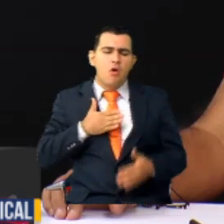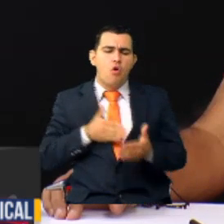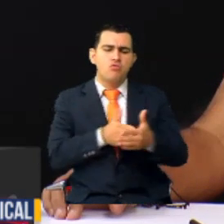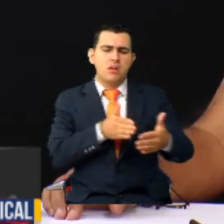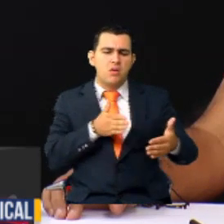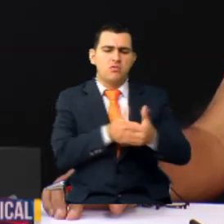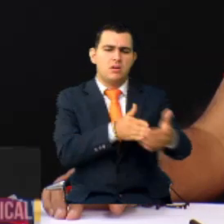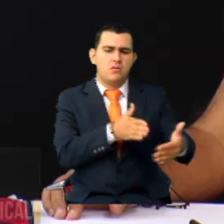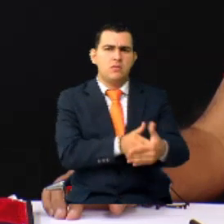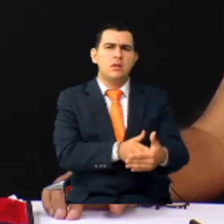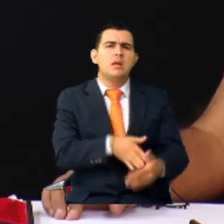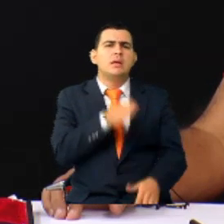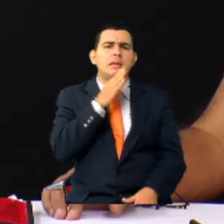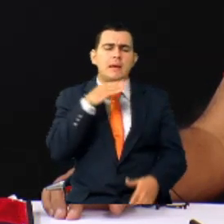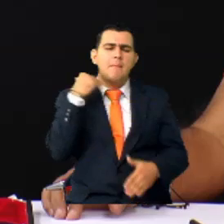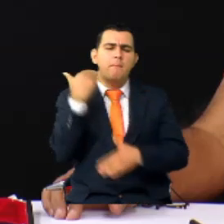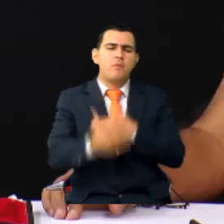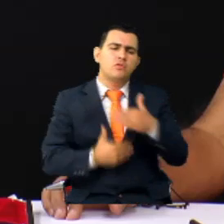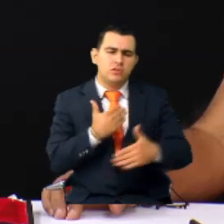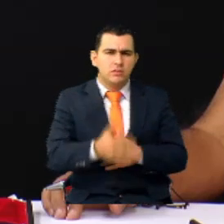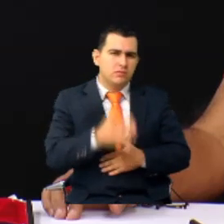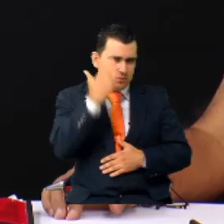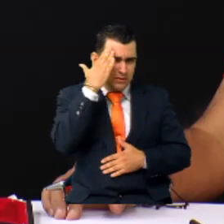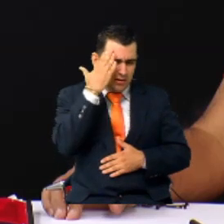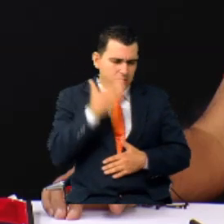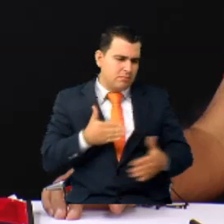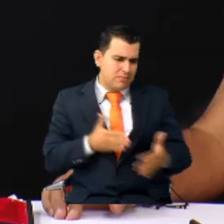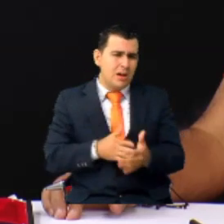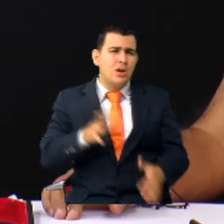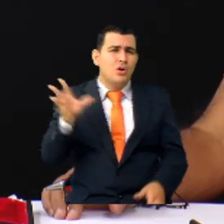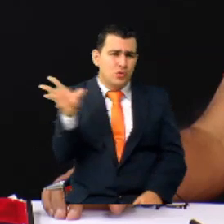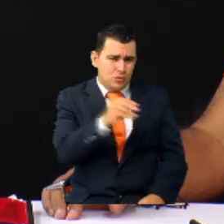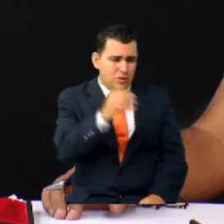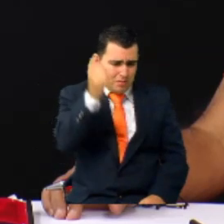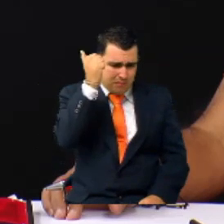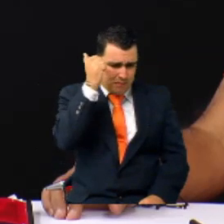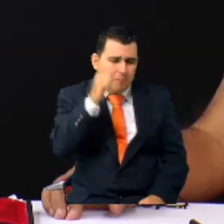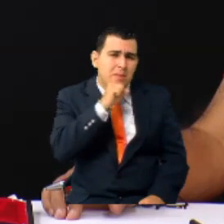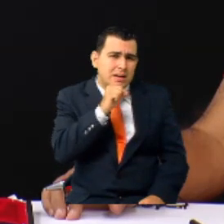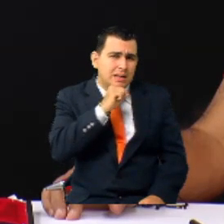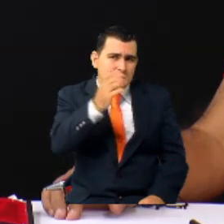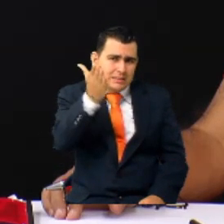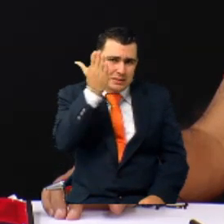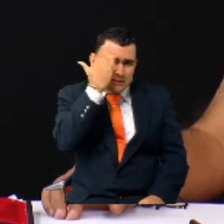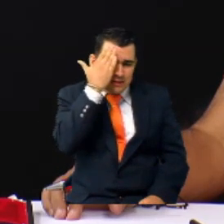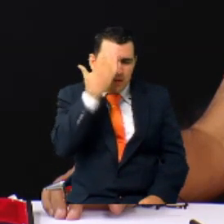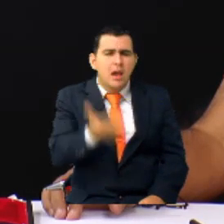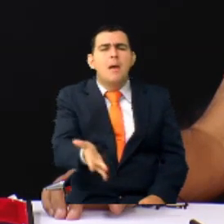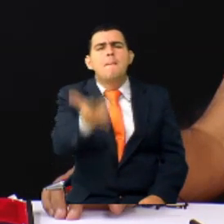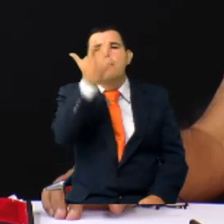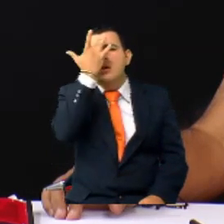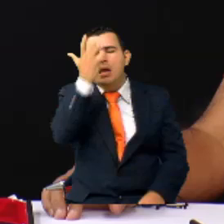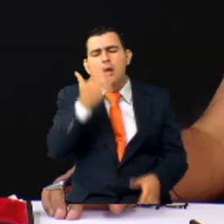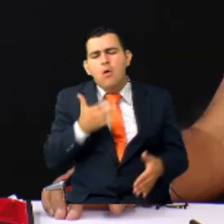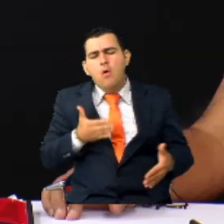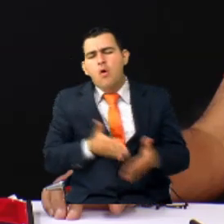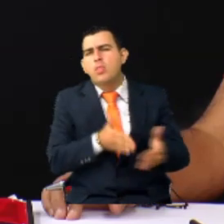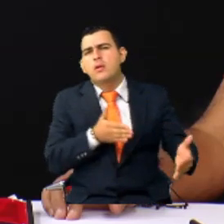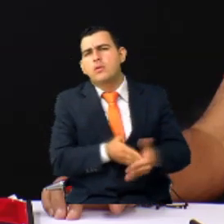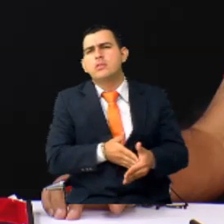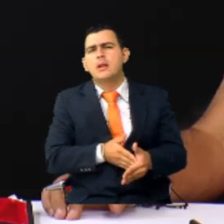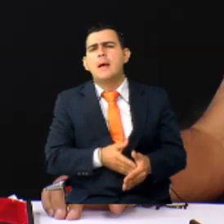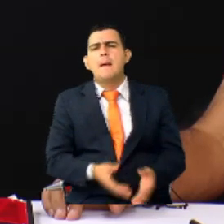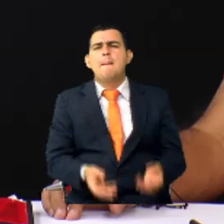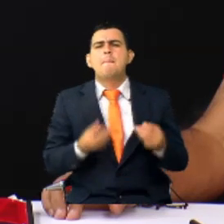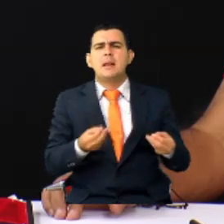ha perseguido el proceso de Pedro Luis Gómez Martínez. Todo Barranca Bermeja sabe por qué me persiguen, para qué